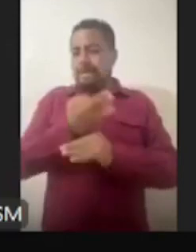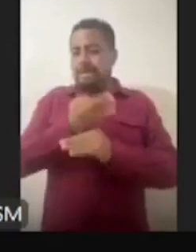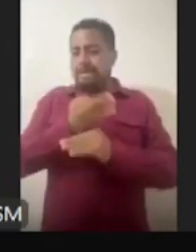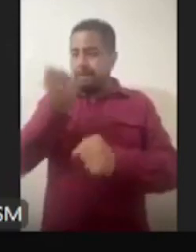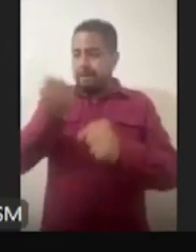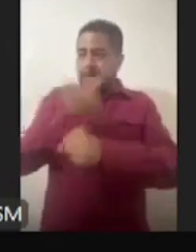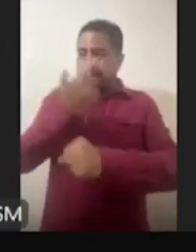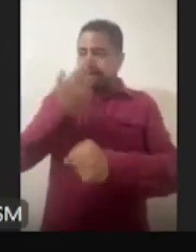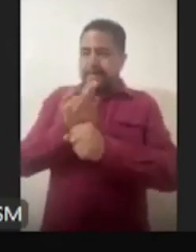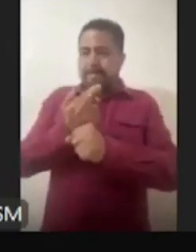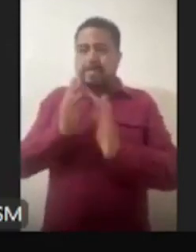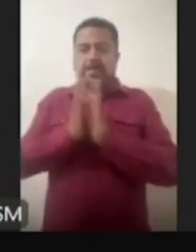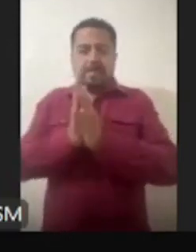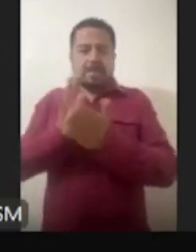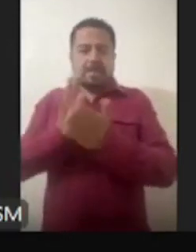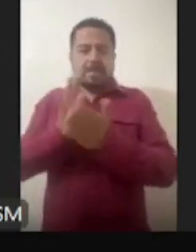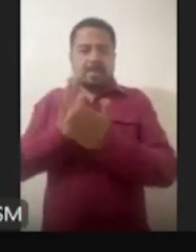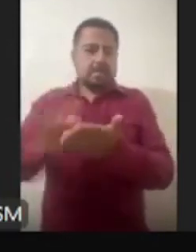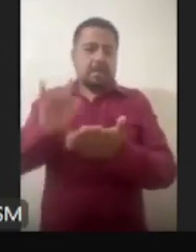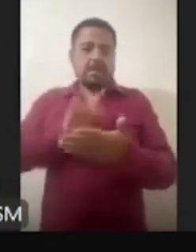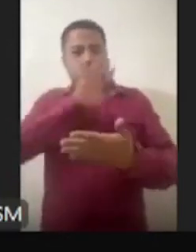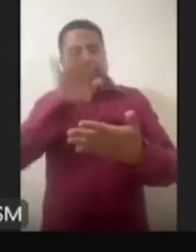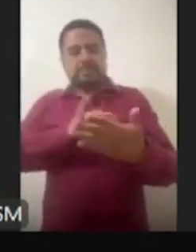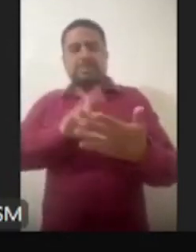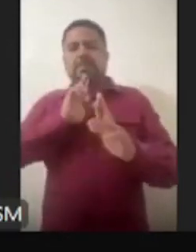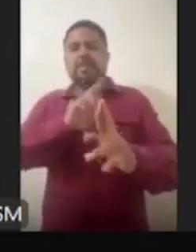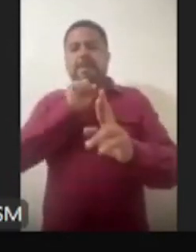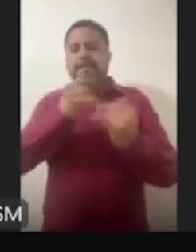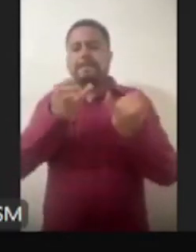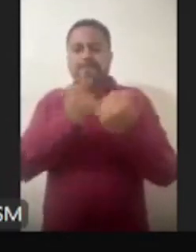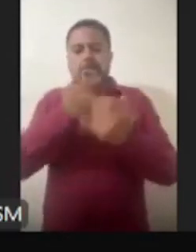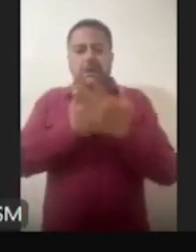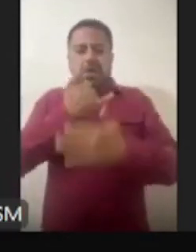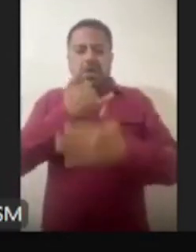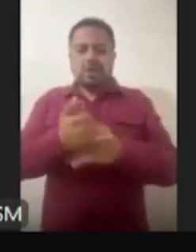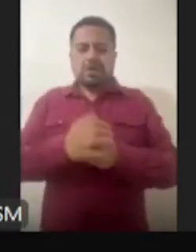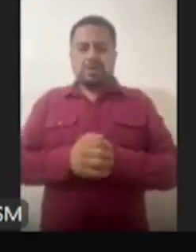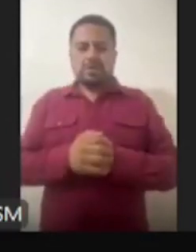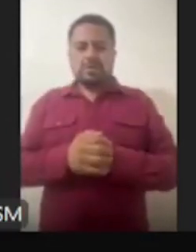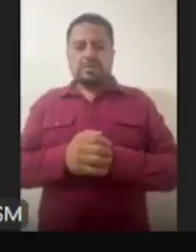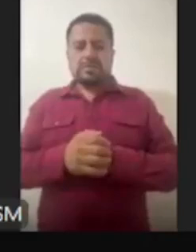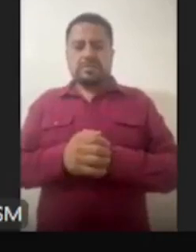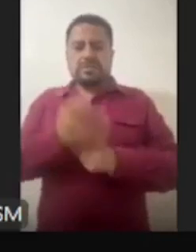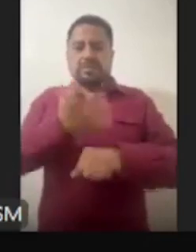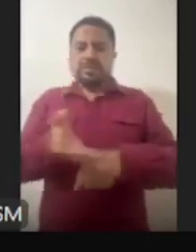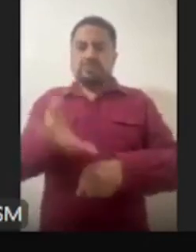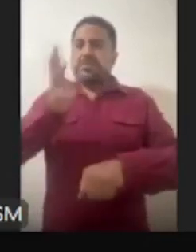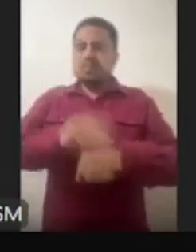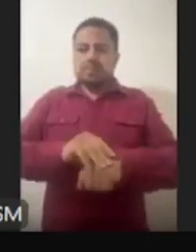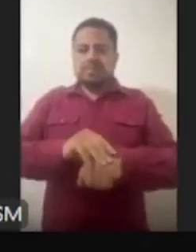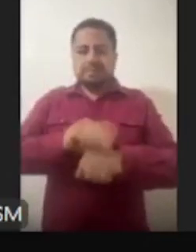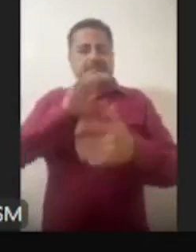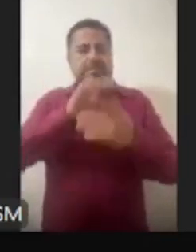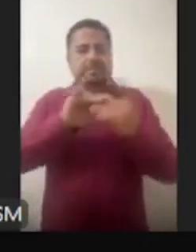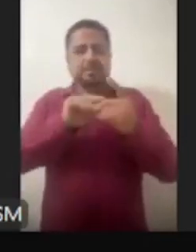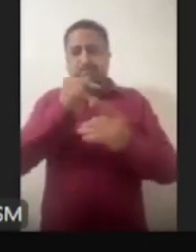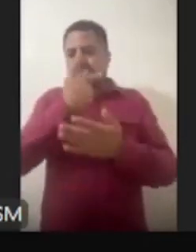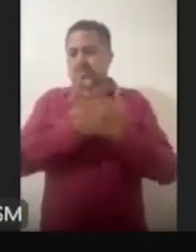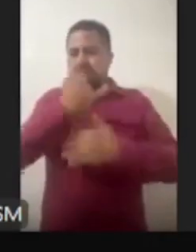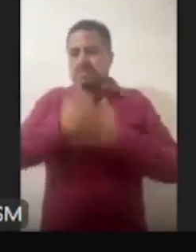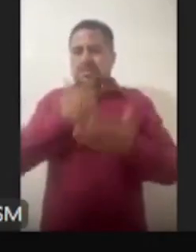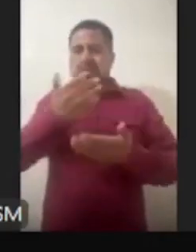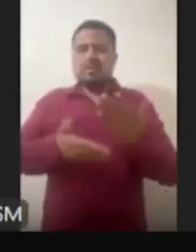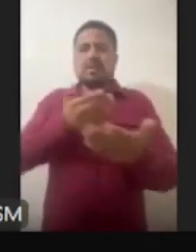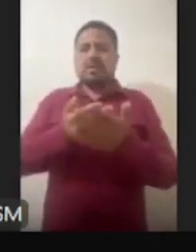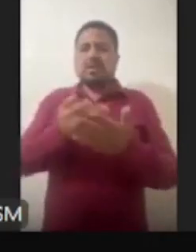nos apoye con la cuenta y los resolutivos del proyecto. Con su autorización, doy cuenta con el proyecto de sentencia que propone la magistrada Evelyn